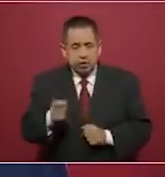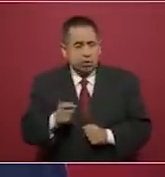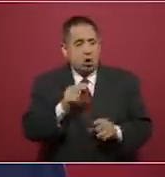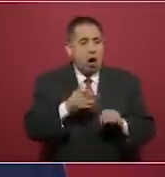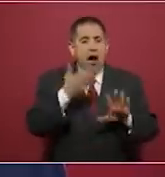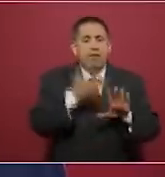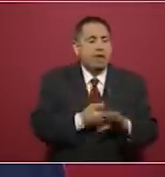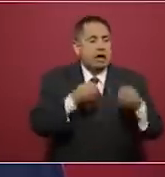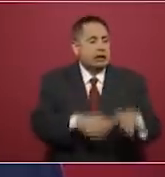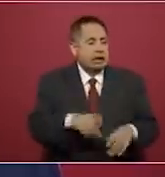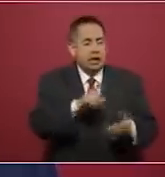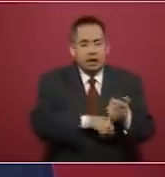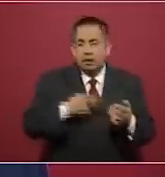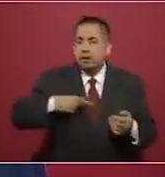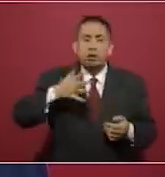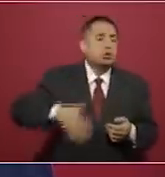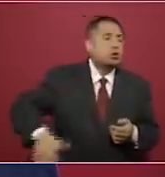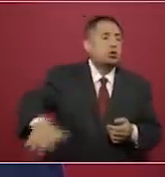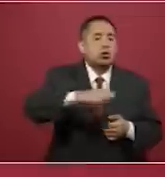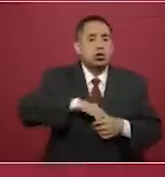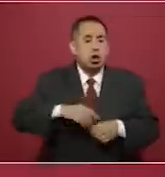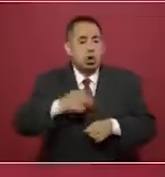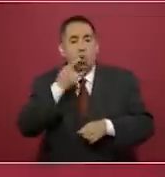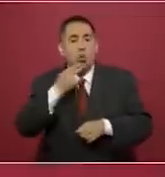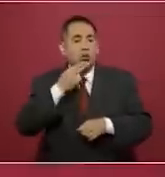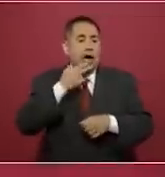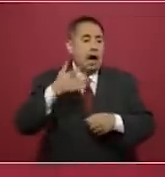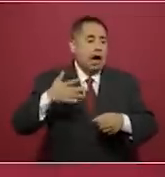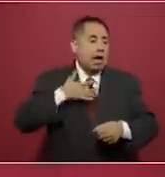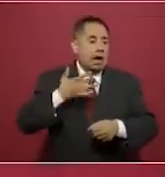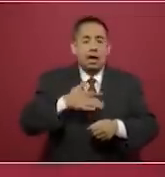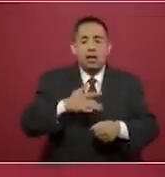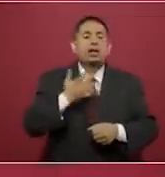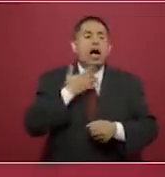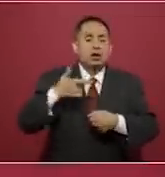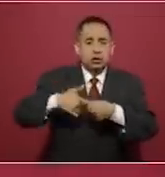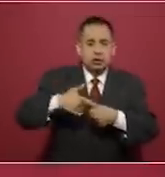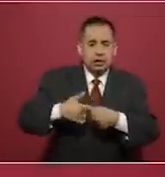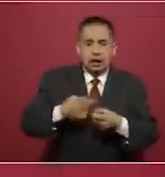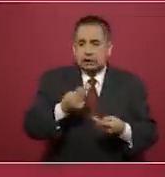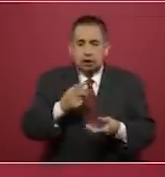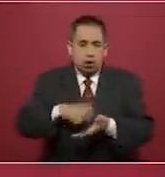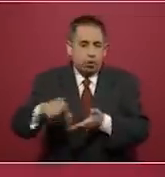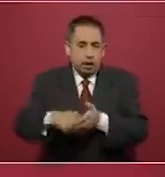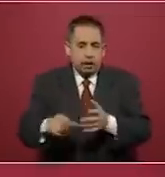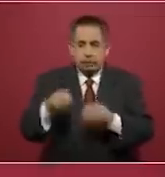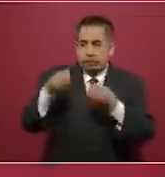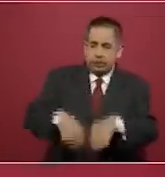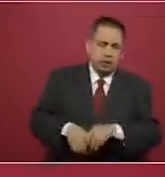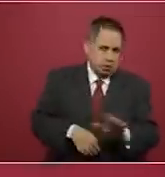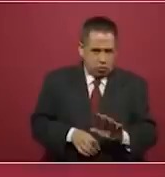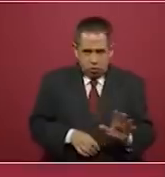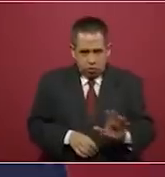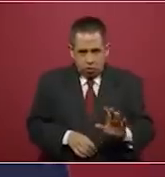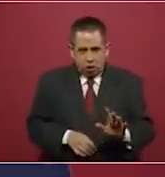afecte a los consumidores de gasolinas porque hay la